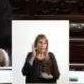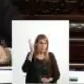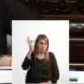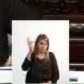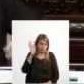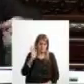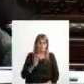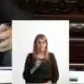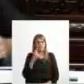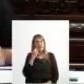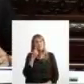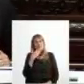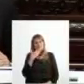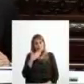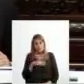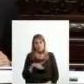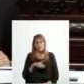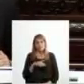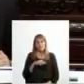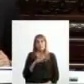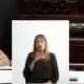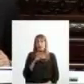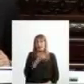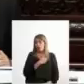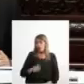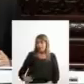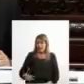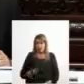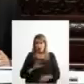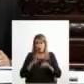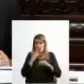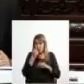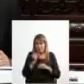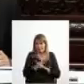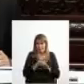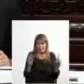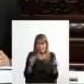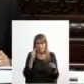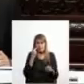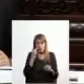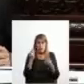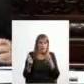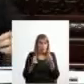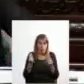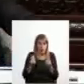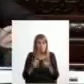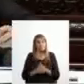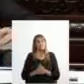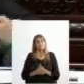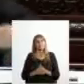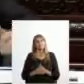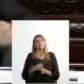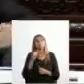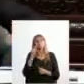Y tratar de entender lo que parece que el oficialismo no quiere entender lo que está pasando. Y lo que está pasando es que